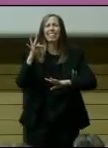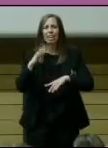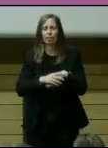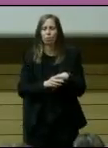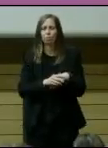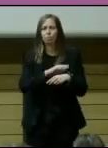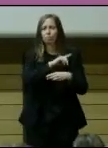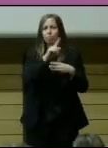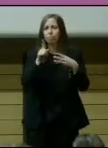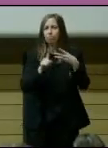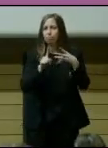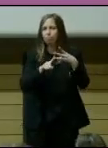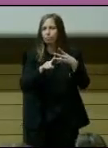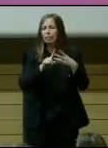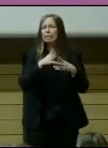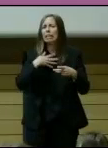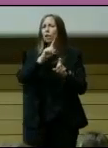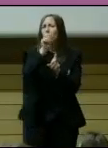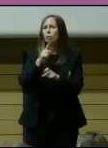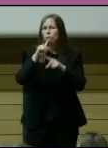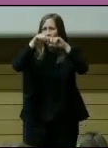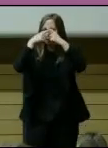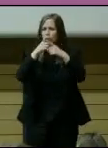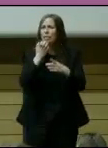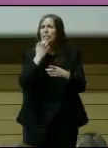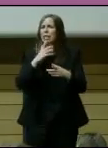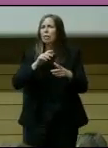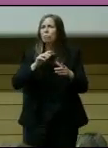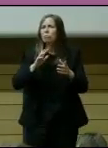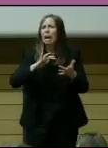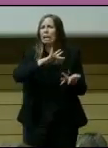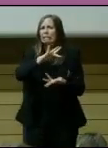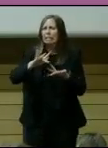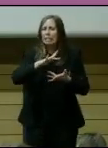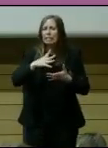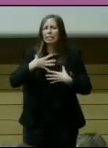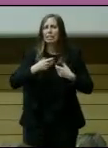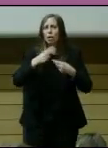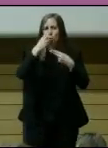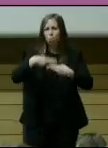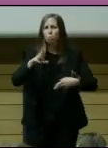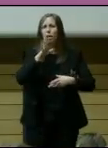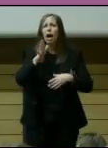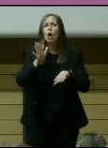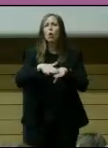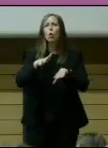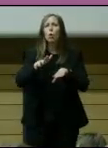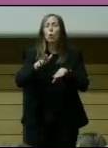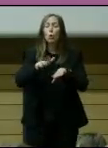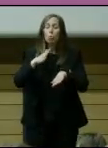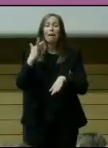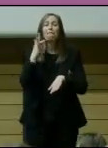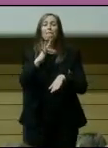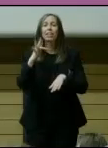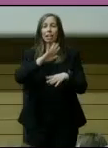fentanilo? Y luego quiero preguntar y quiero reflexionar si habrá una crisis de salud pública provocada por el fentanilo.